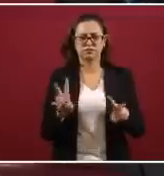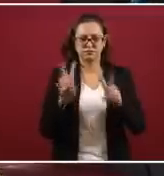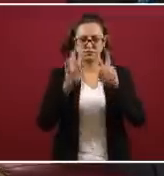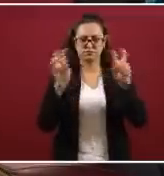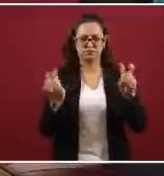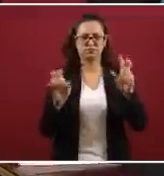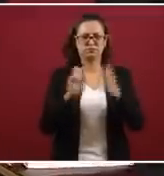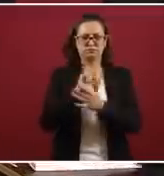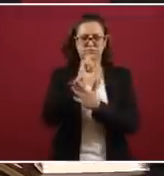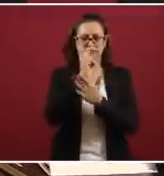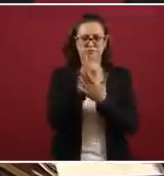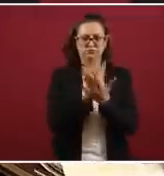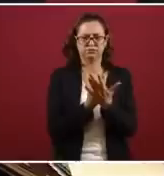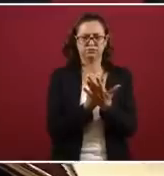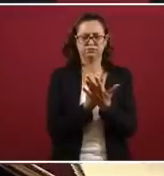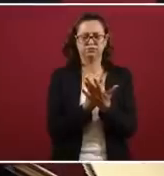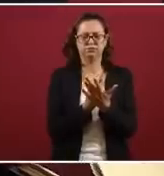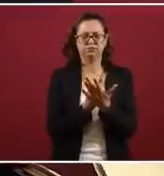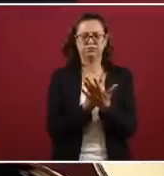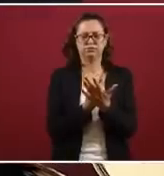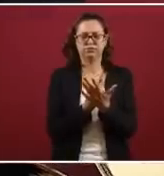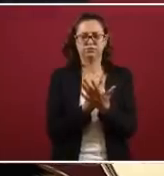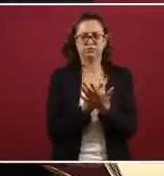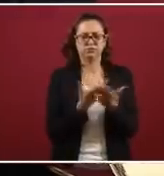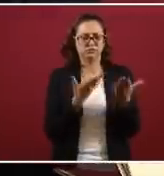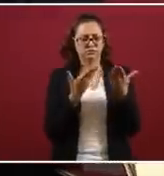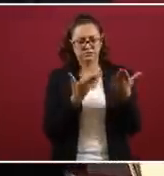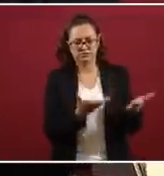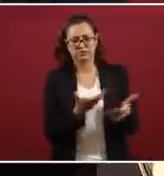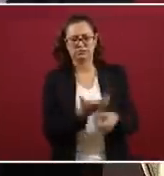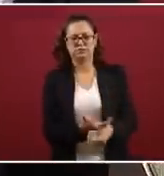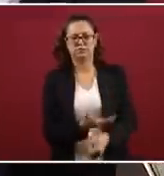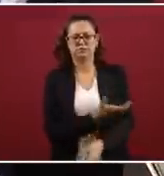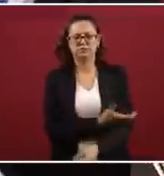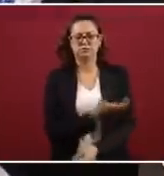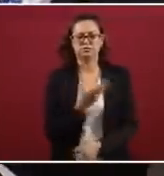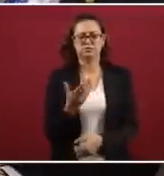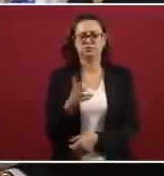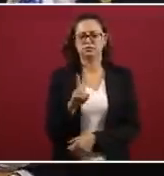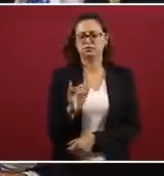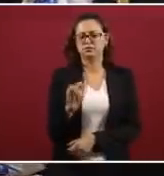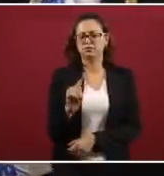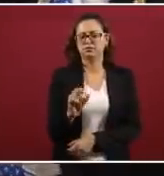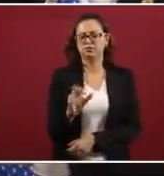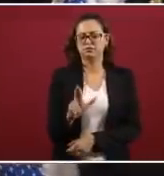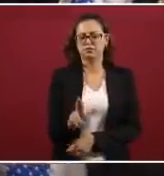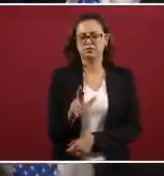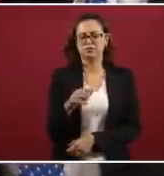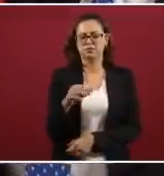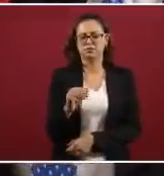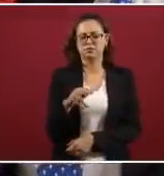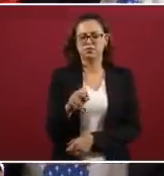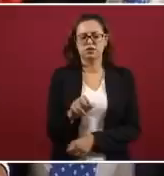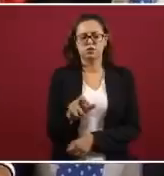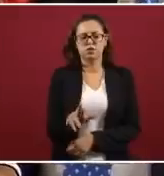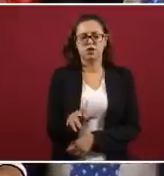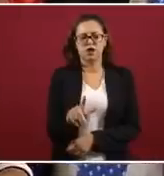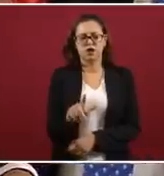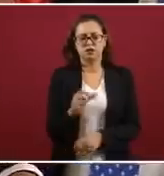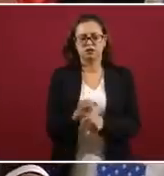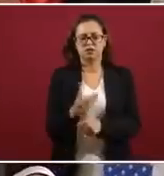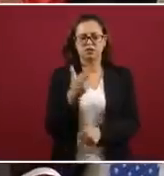programa. Lo va a hacer el doctor Víctor Manuel Villalobos, secretario